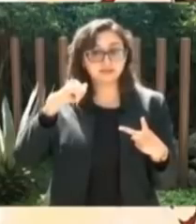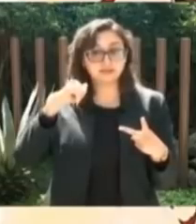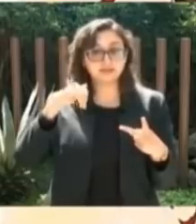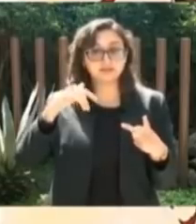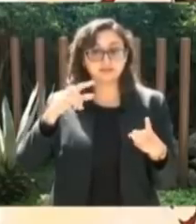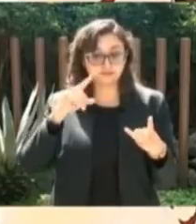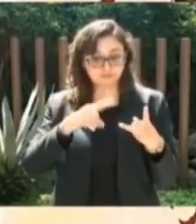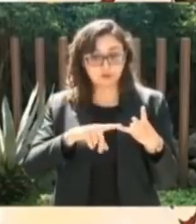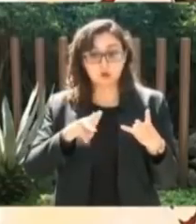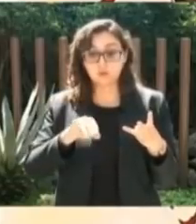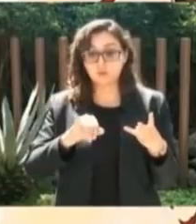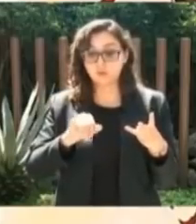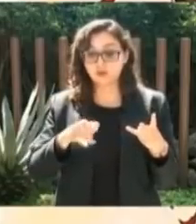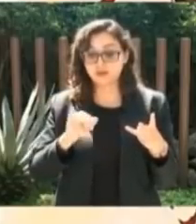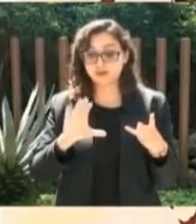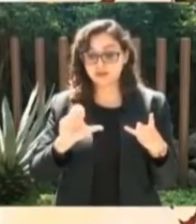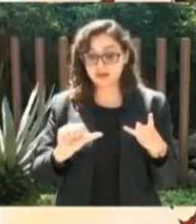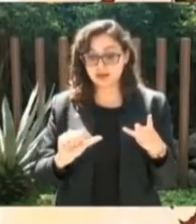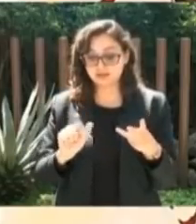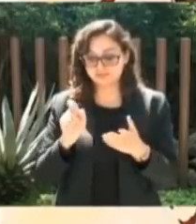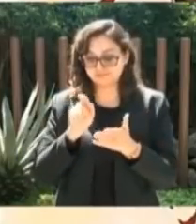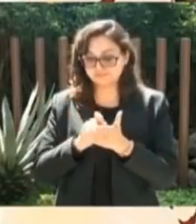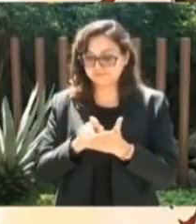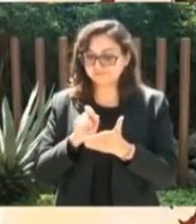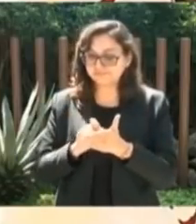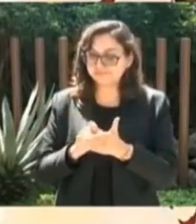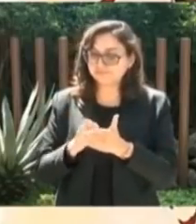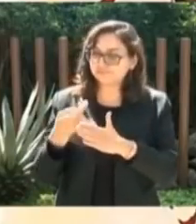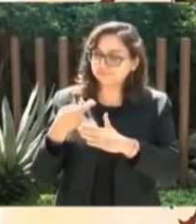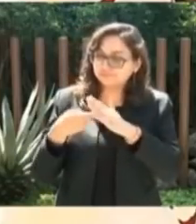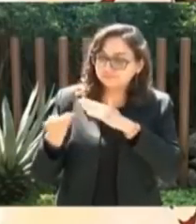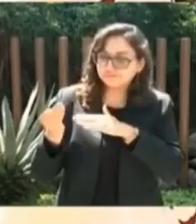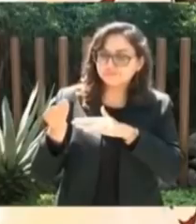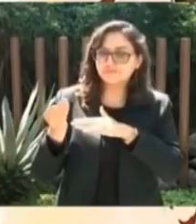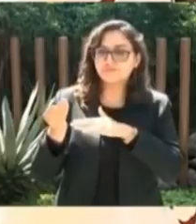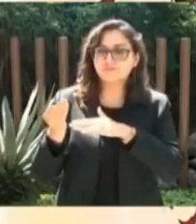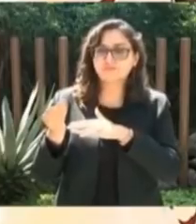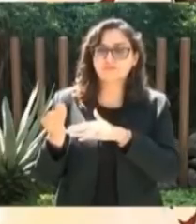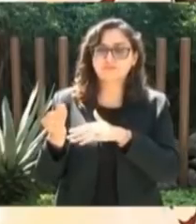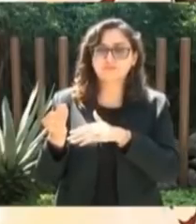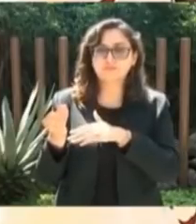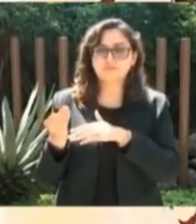El general Mújica le escribía a Salvador Alvarado